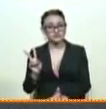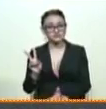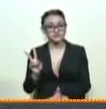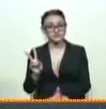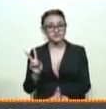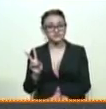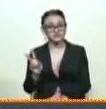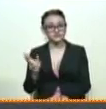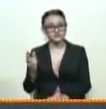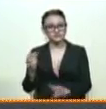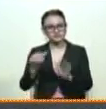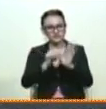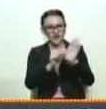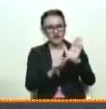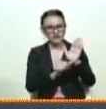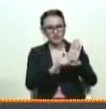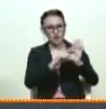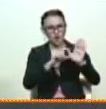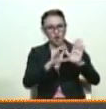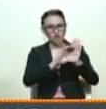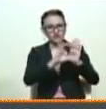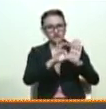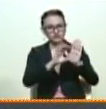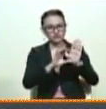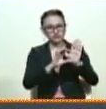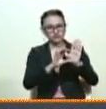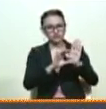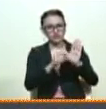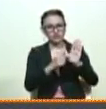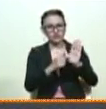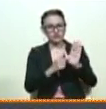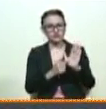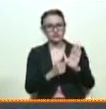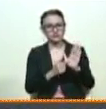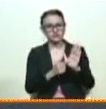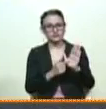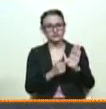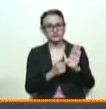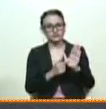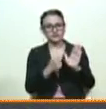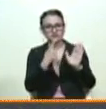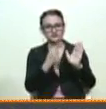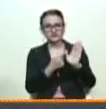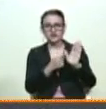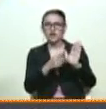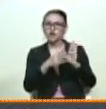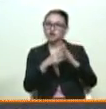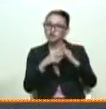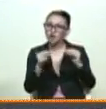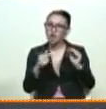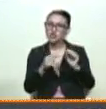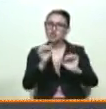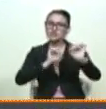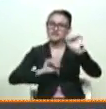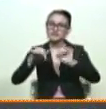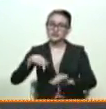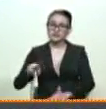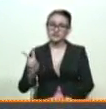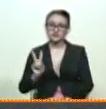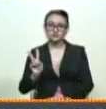está establecido en el articulado de nuestra Constitución de la República Bolivariana de Venezuela, a defender nuestra